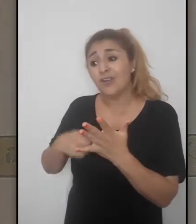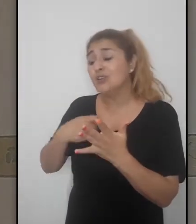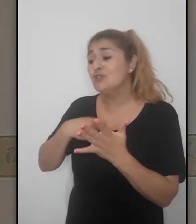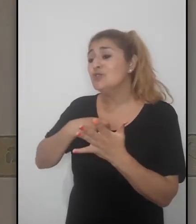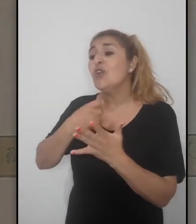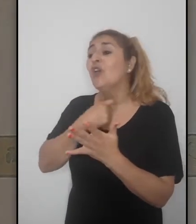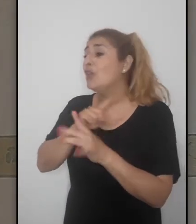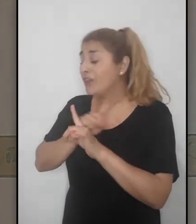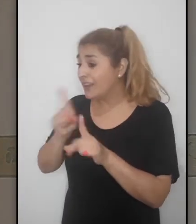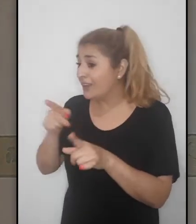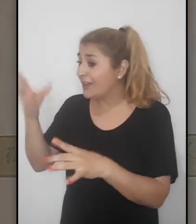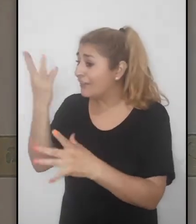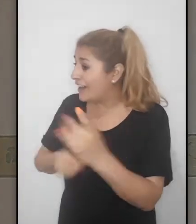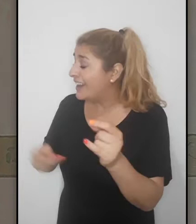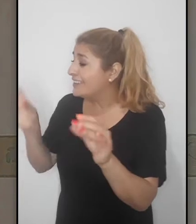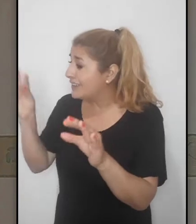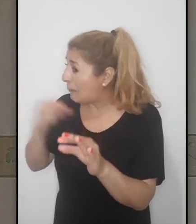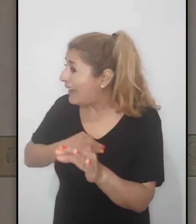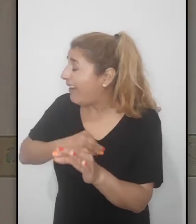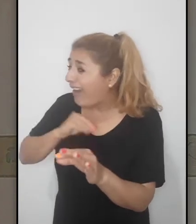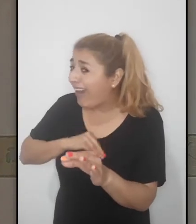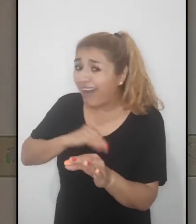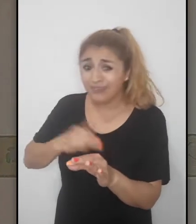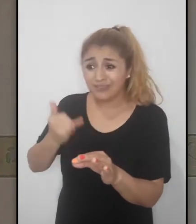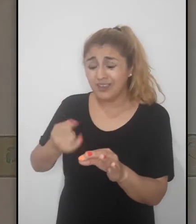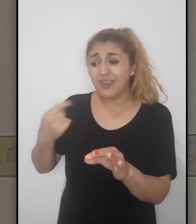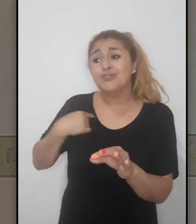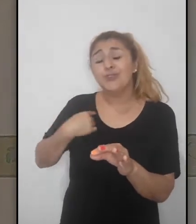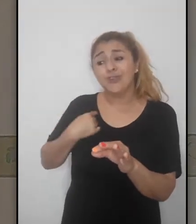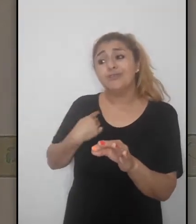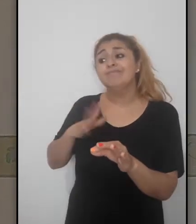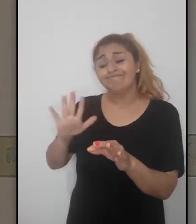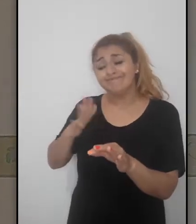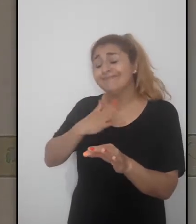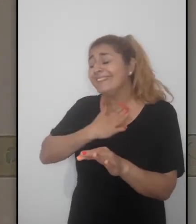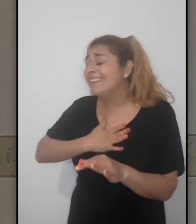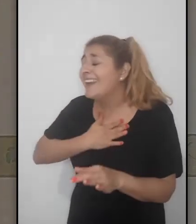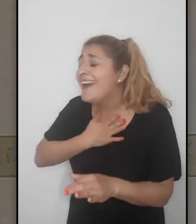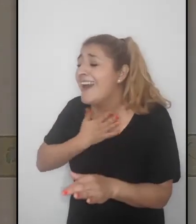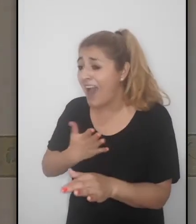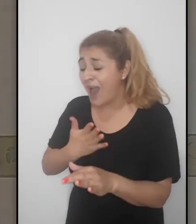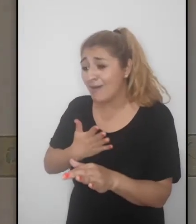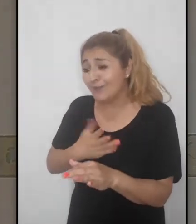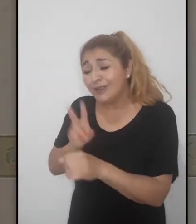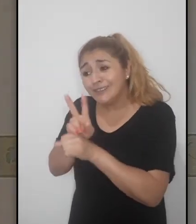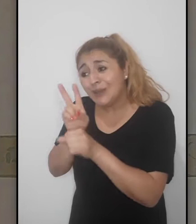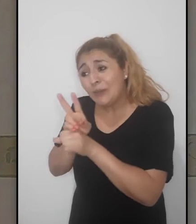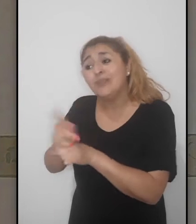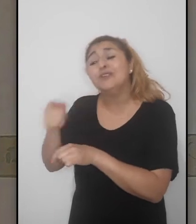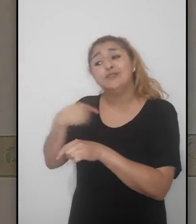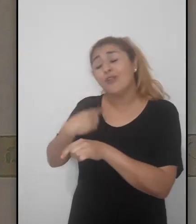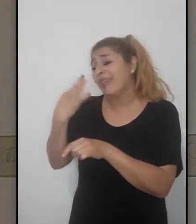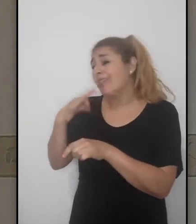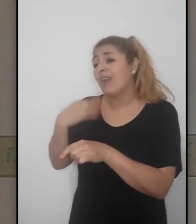corrijo sólo los reprendo y los pongo en el lugar donde tienen que estar él es amor no